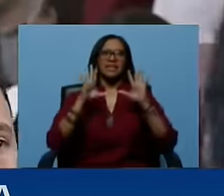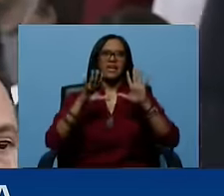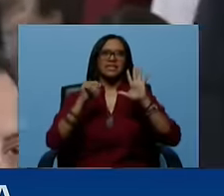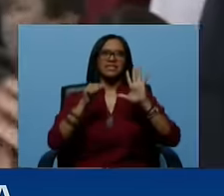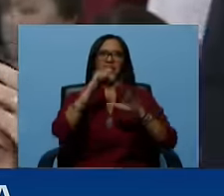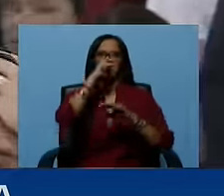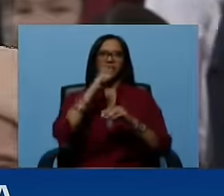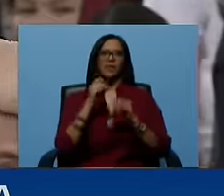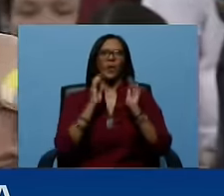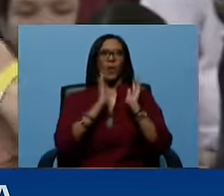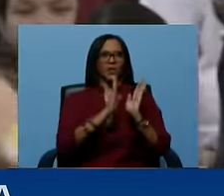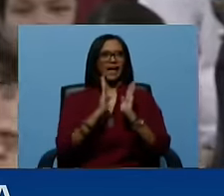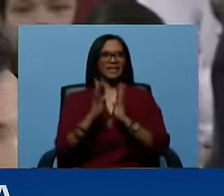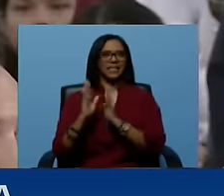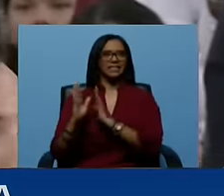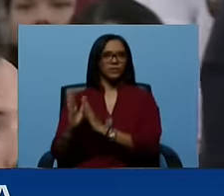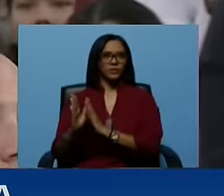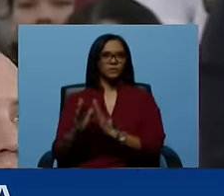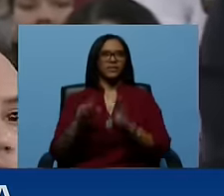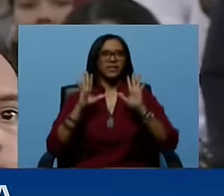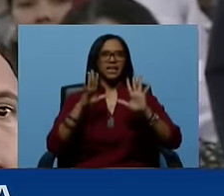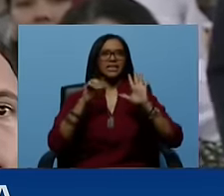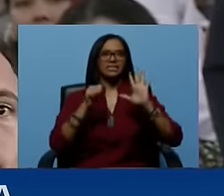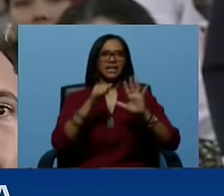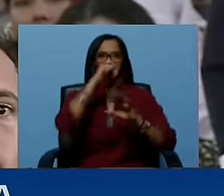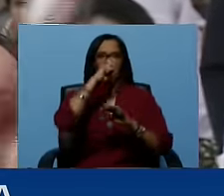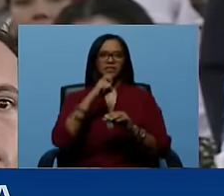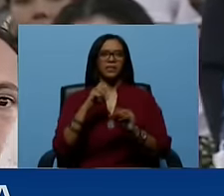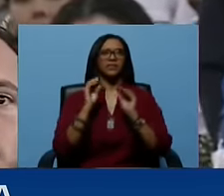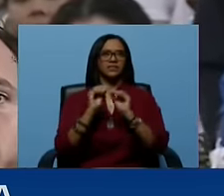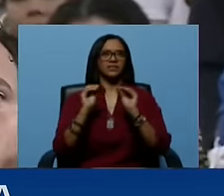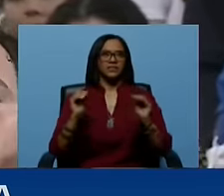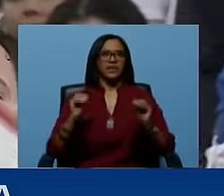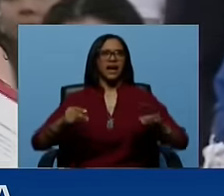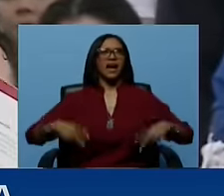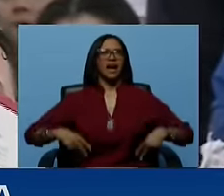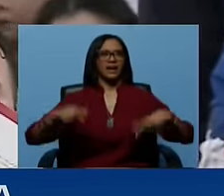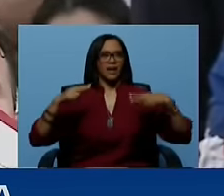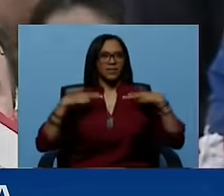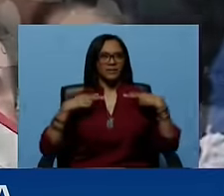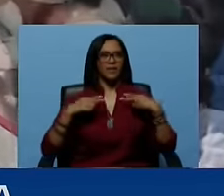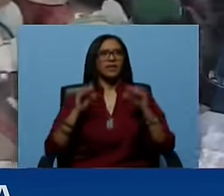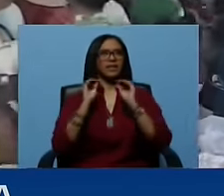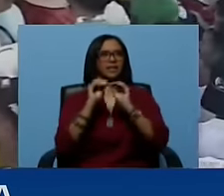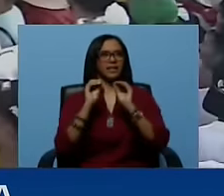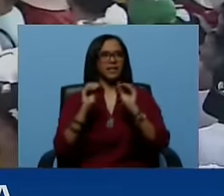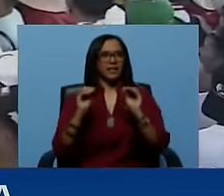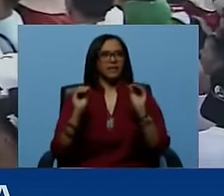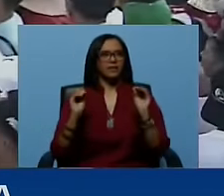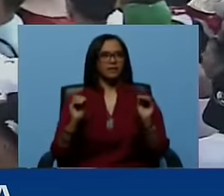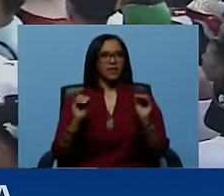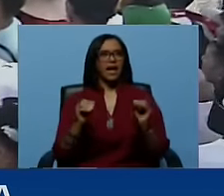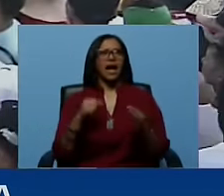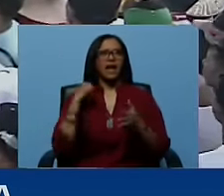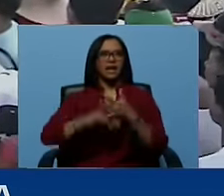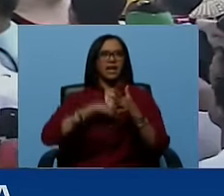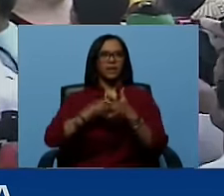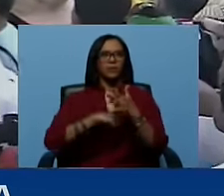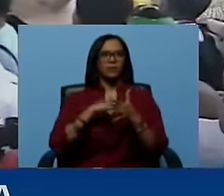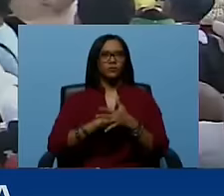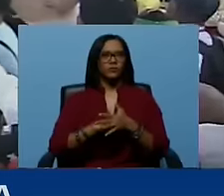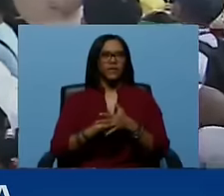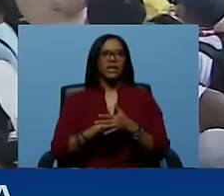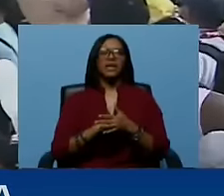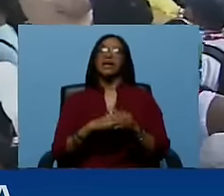organización. Han sido 16 años de convocatoria a la vida, de convocatoria a la lucha y sin duda